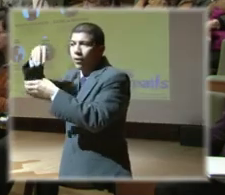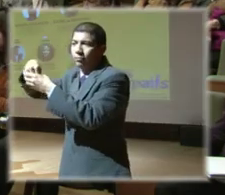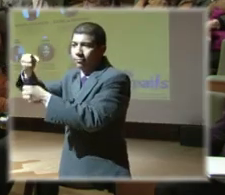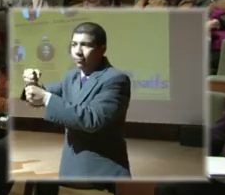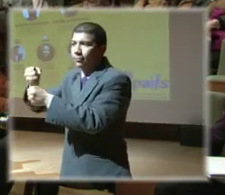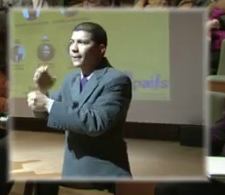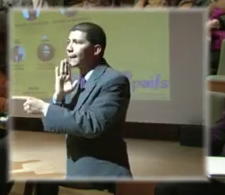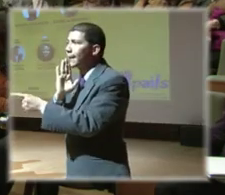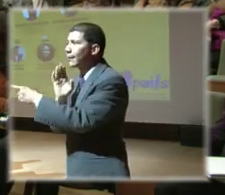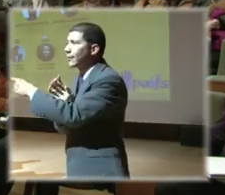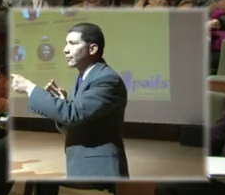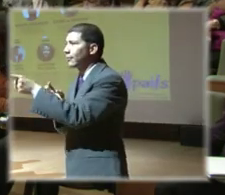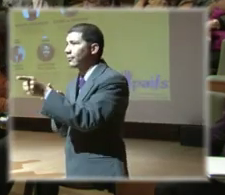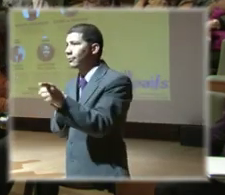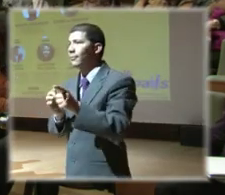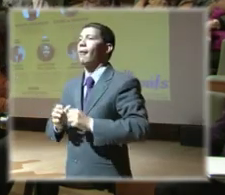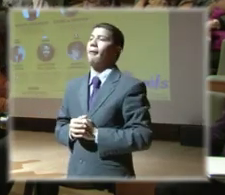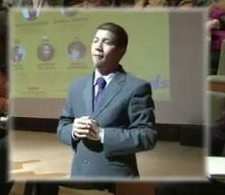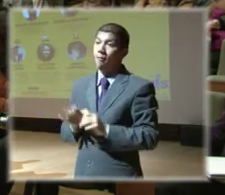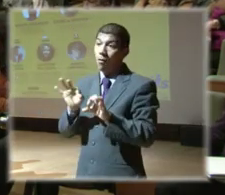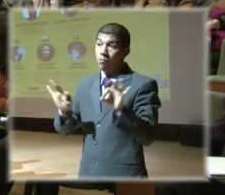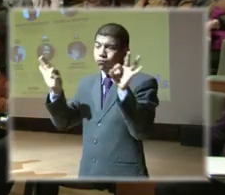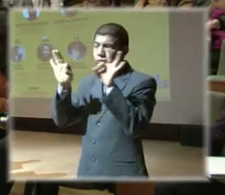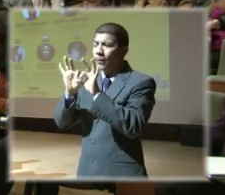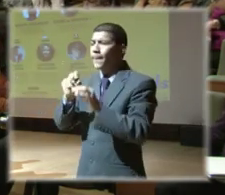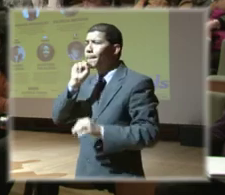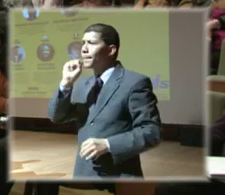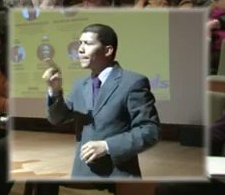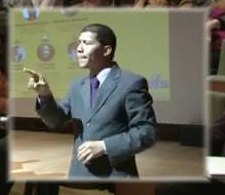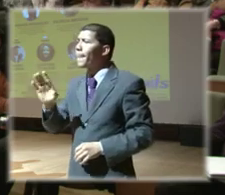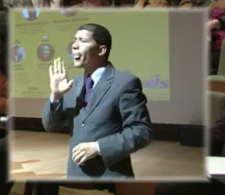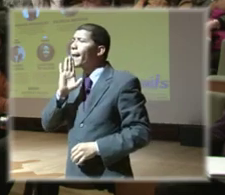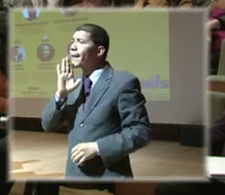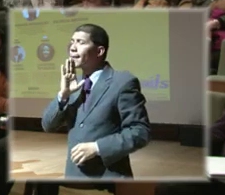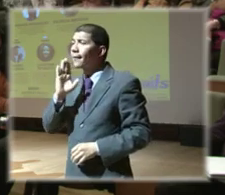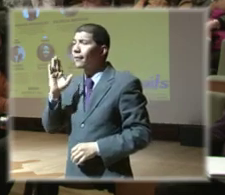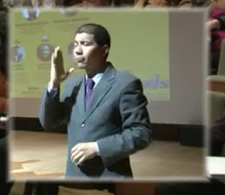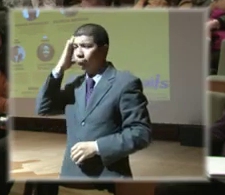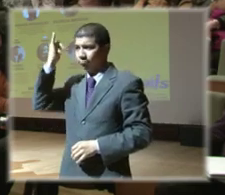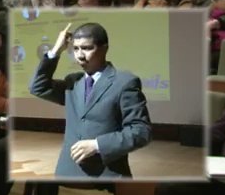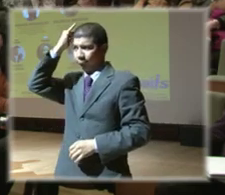Bien, muy importante tener este mix. ¿Y quiénes se identifican como miembros de la academia?